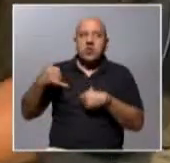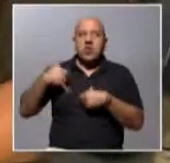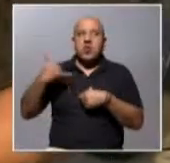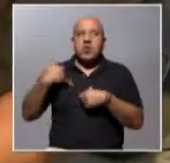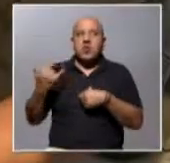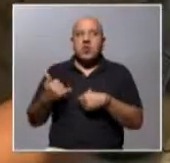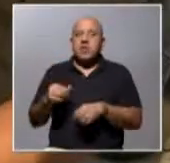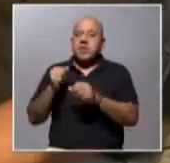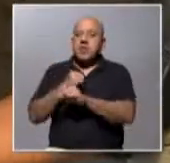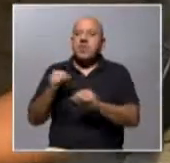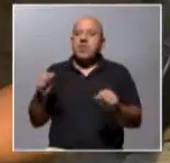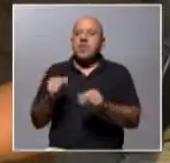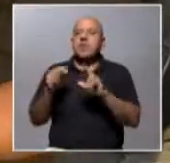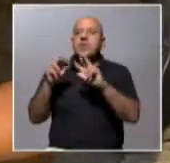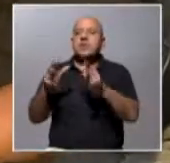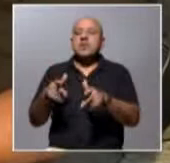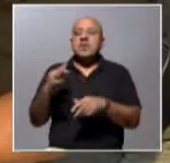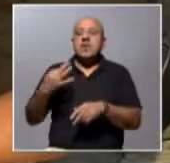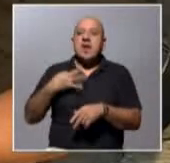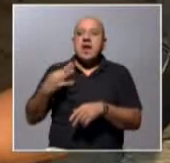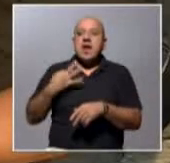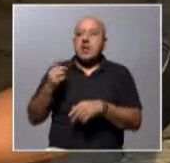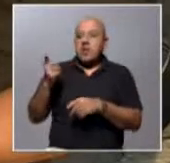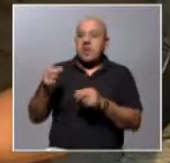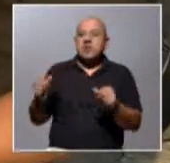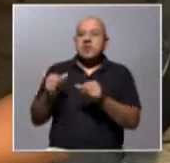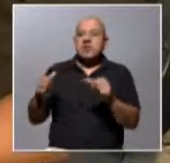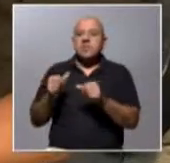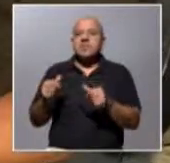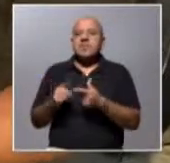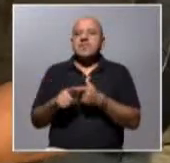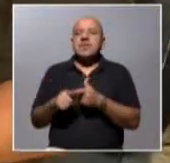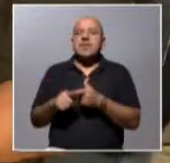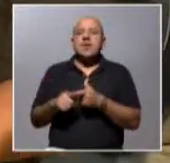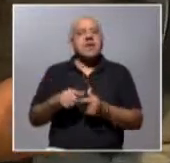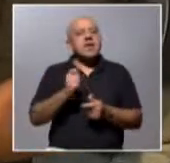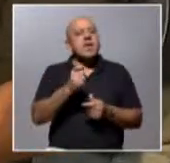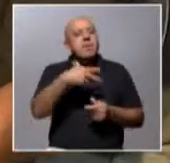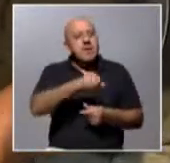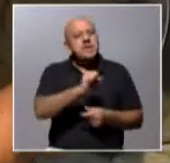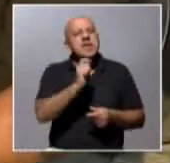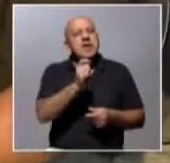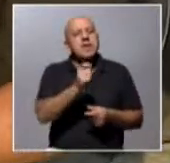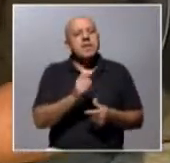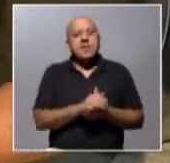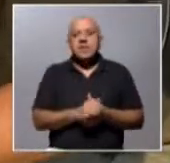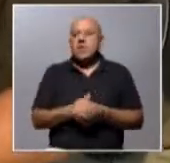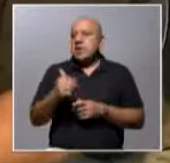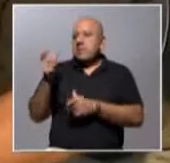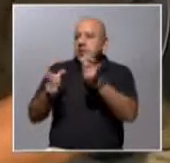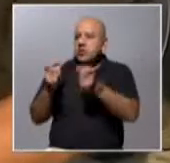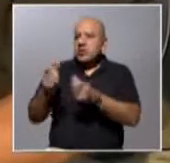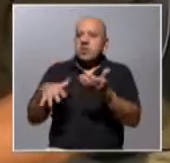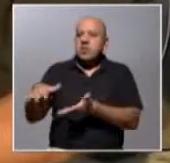poder transmitirles lo que ellos ya hace años vienen haciendo. ¿Quién es más? ¿Gente del barrio? Gente del barrio,